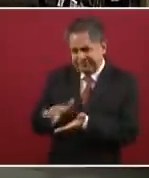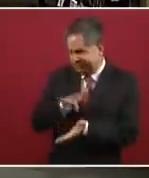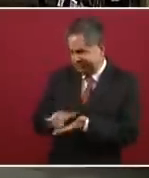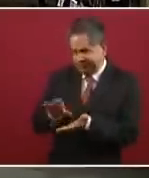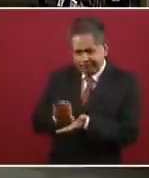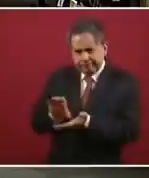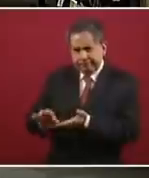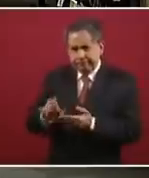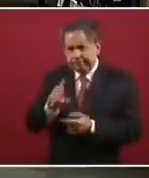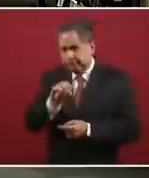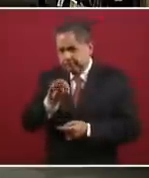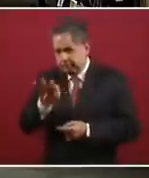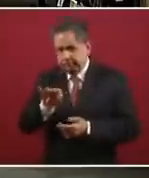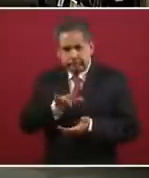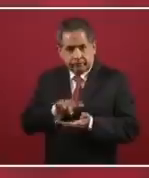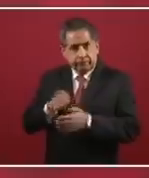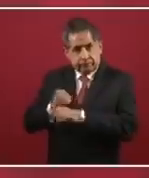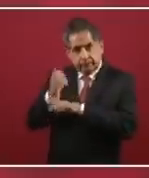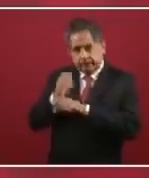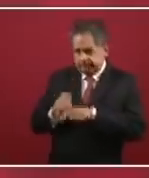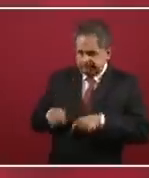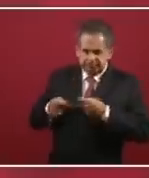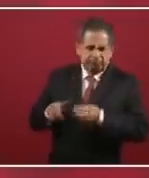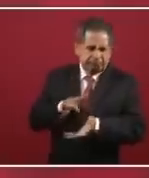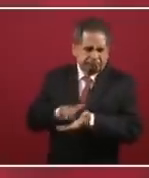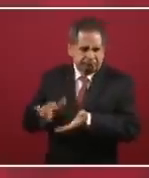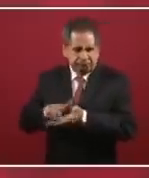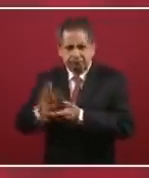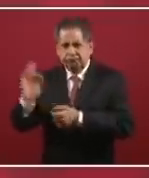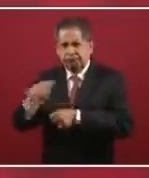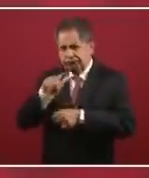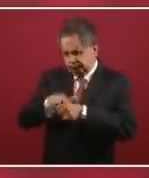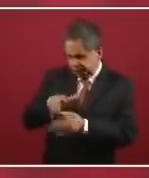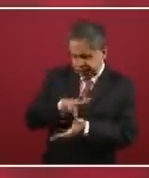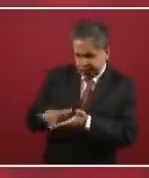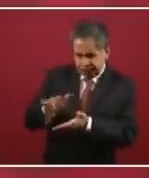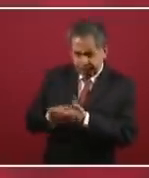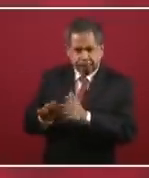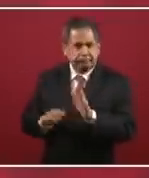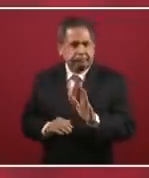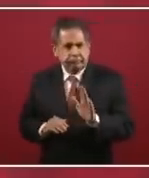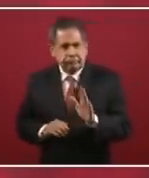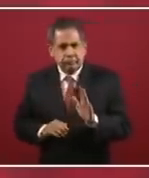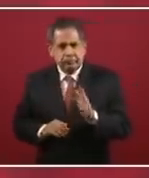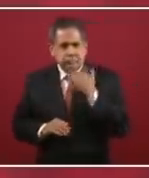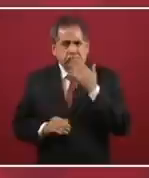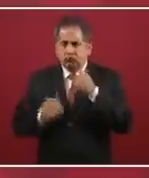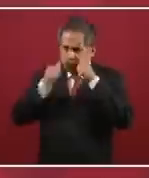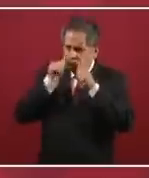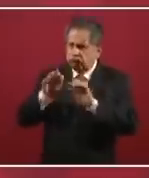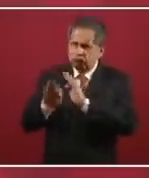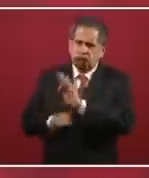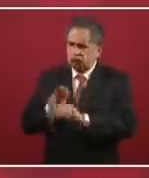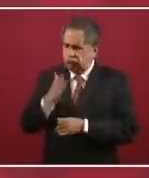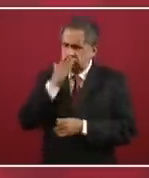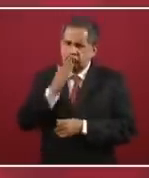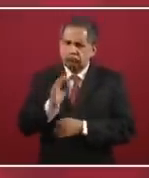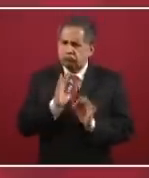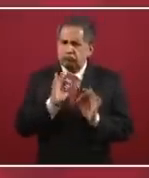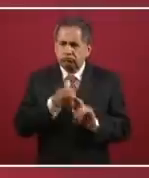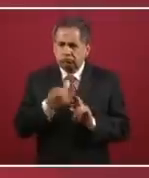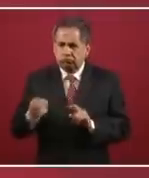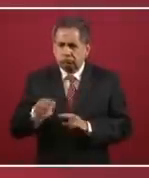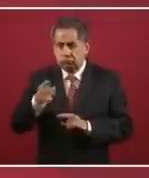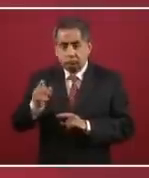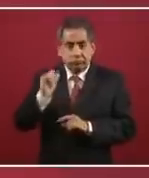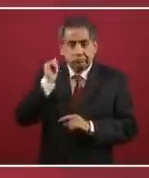al DIF estatal y federal. Y creo que tenemos un buen modelo de atención. Pero si usted